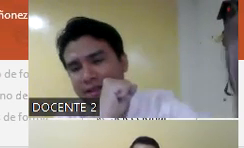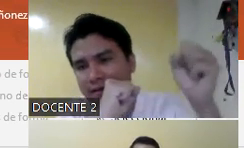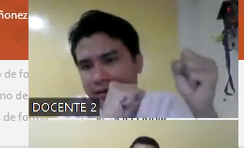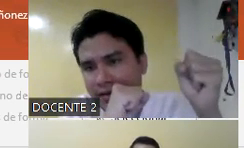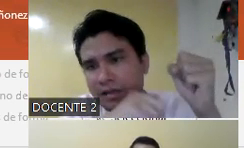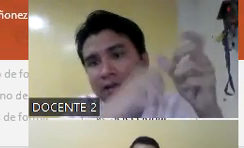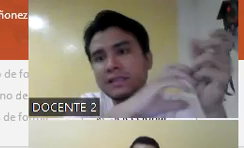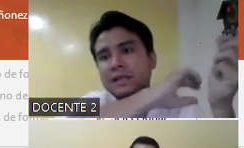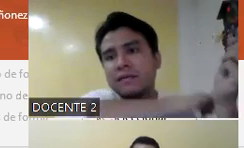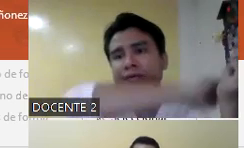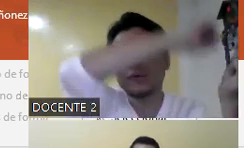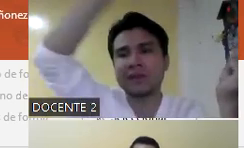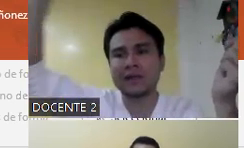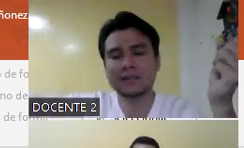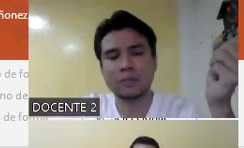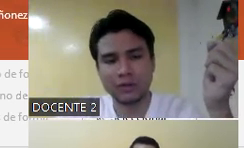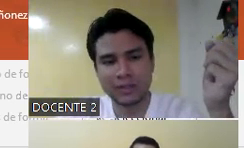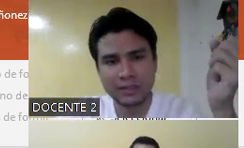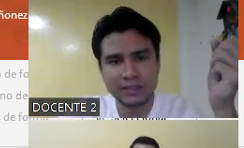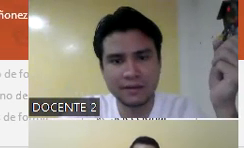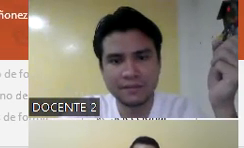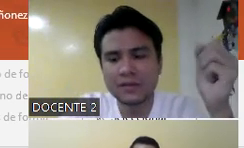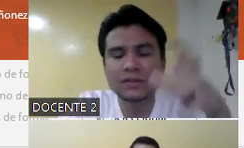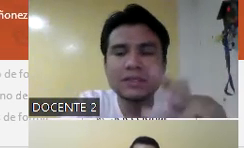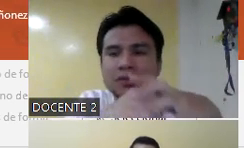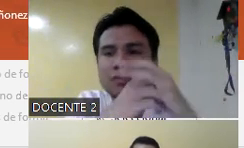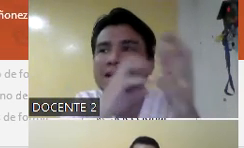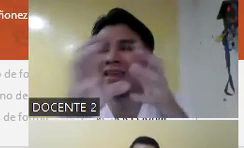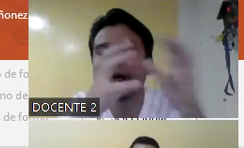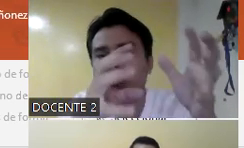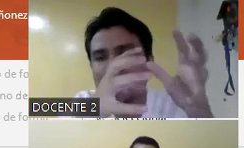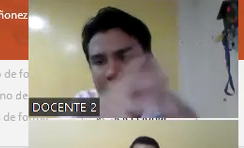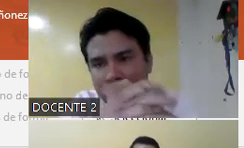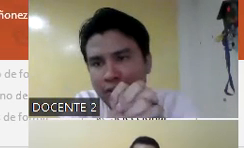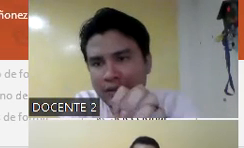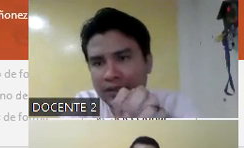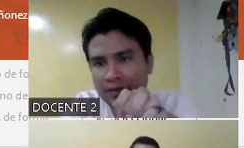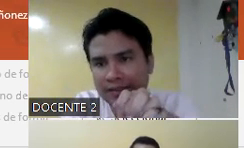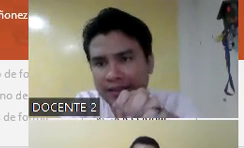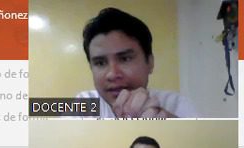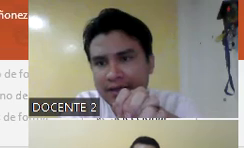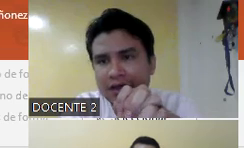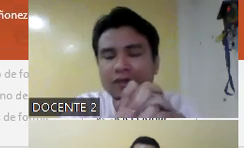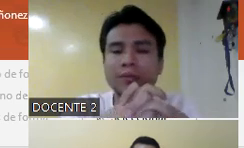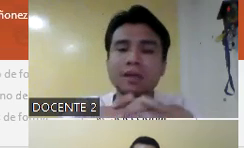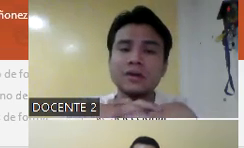hay que hacer. Y el cerebro por ende responde, ¿sí? Entonces es un mediador, por decirlo